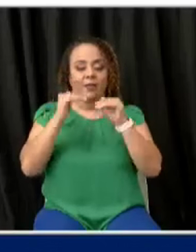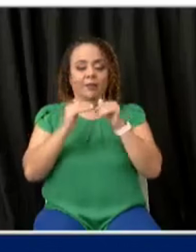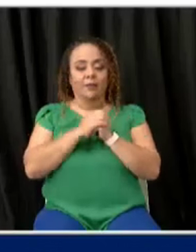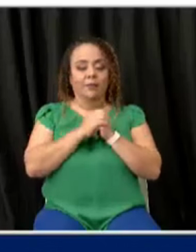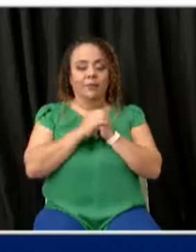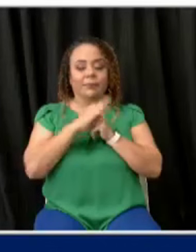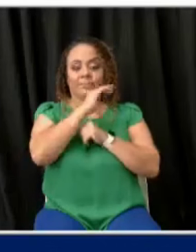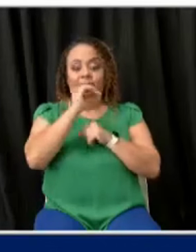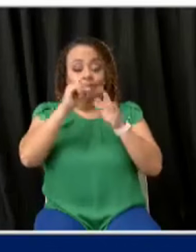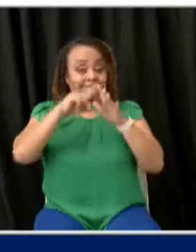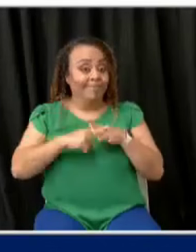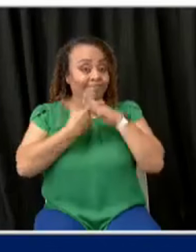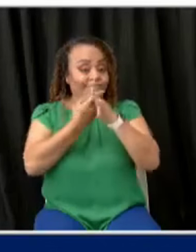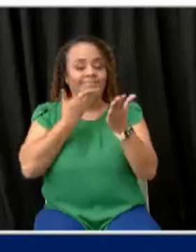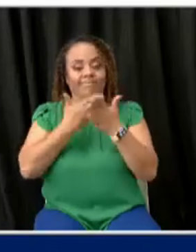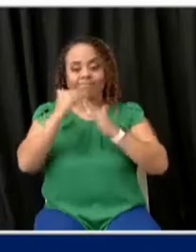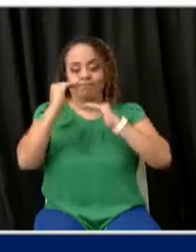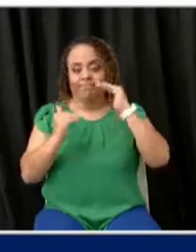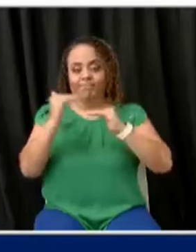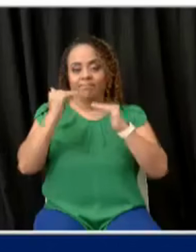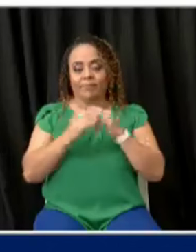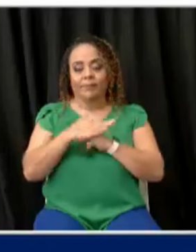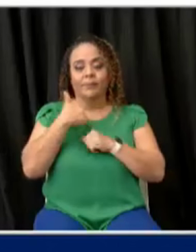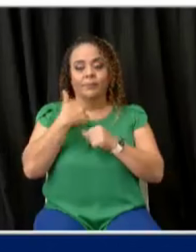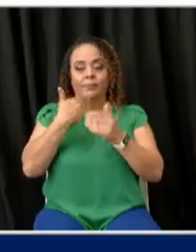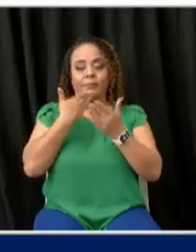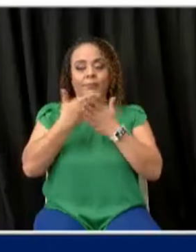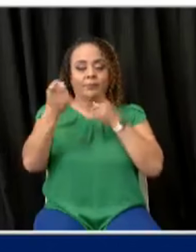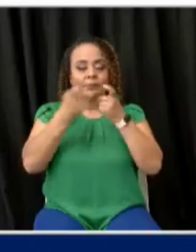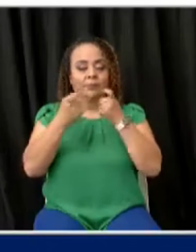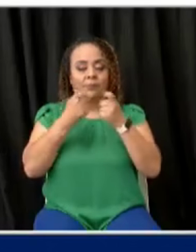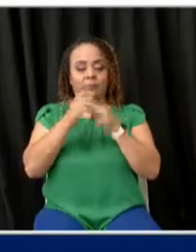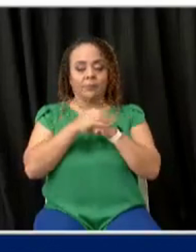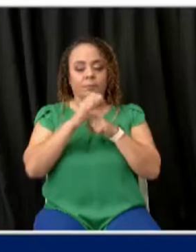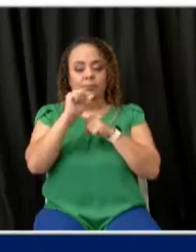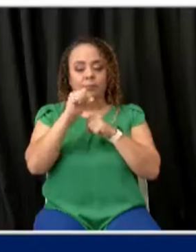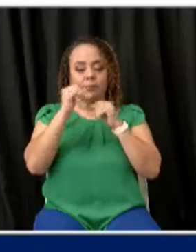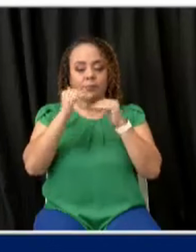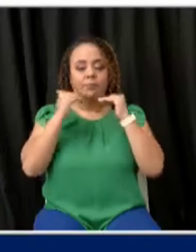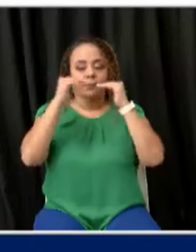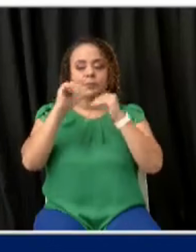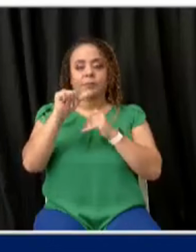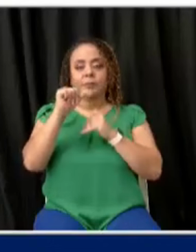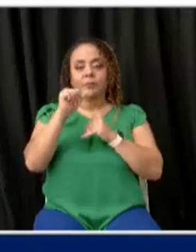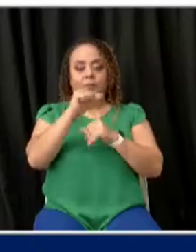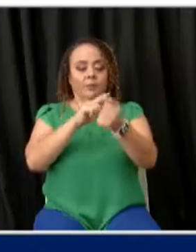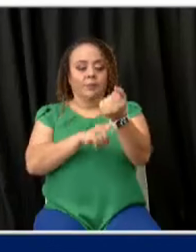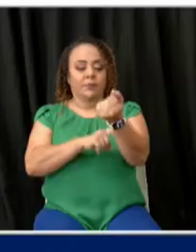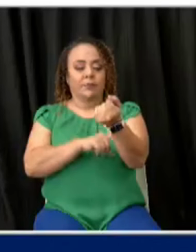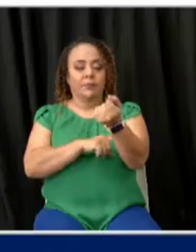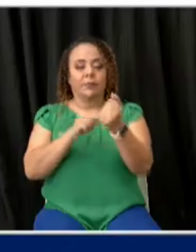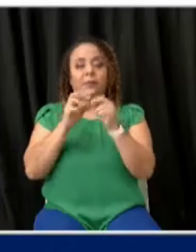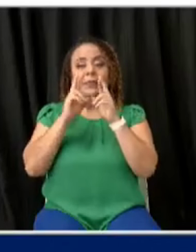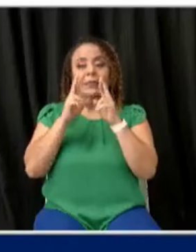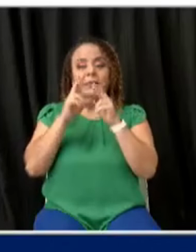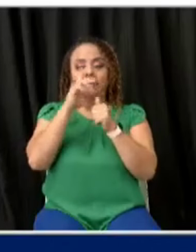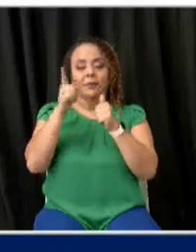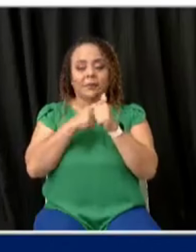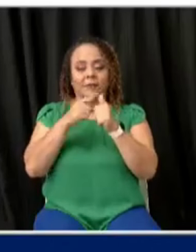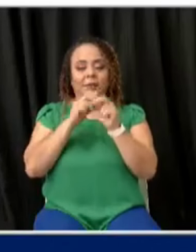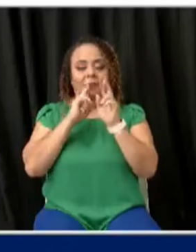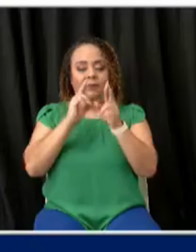para empezar ese buen equilibrio es tener un buen control de la presión arterial de esa persona. Espero haber sido el primero que